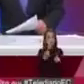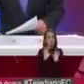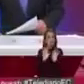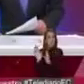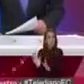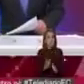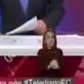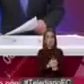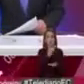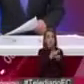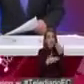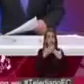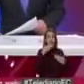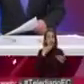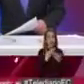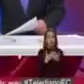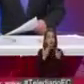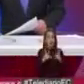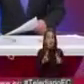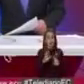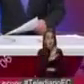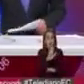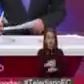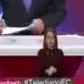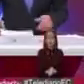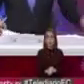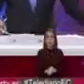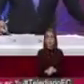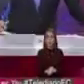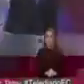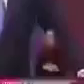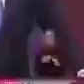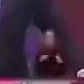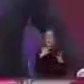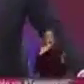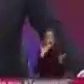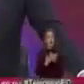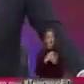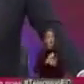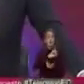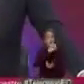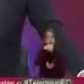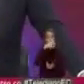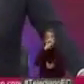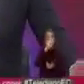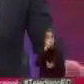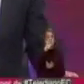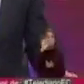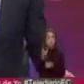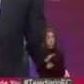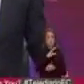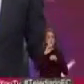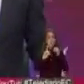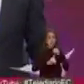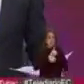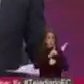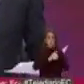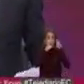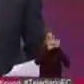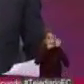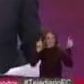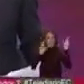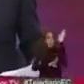compartida. Muchísimas gracias a usted, Fabricio. Muy gentil. Agradecemos al economista José Hidalgo Payares, director general de la Corporación de Estudios para